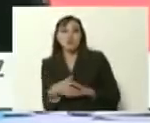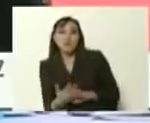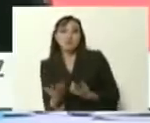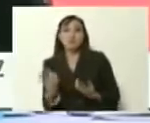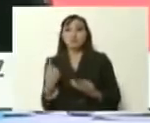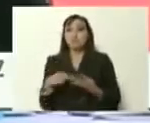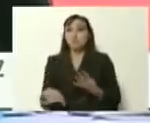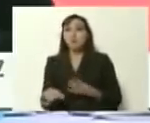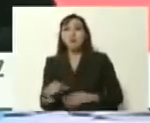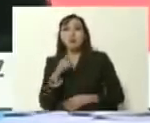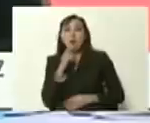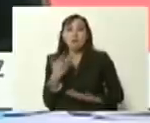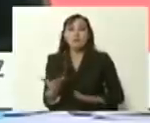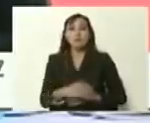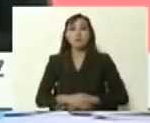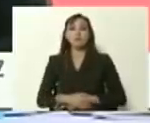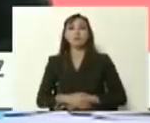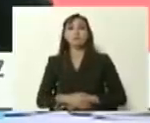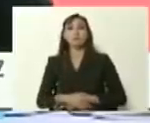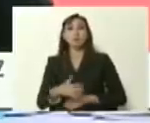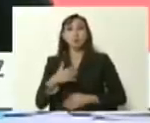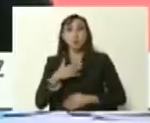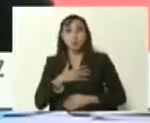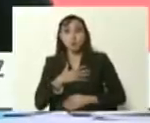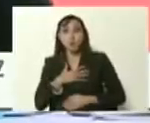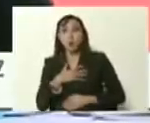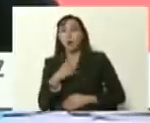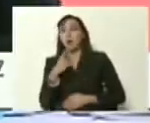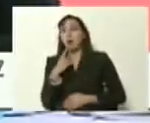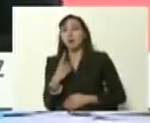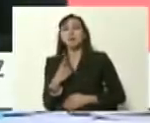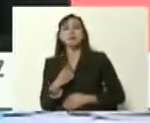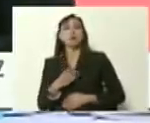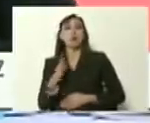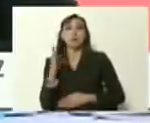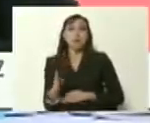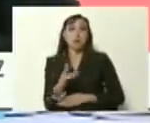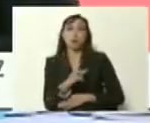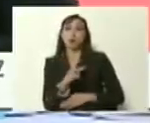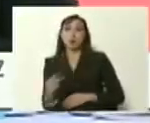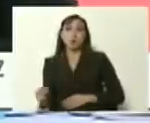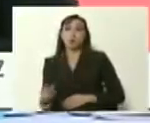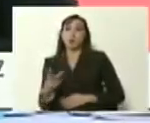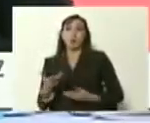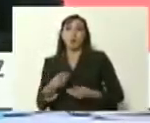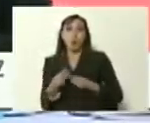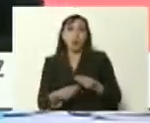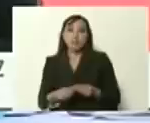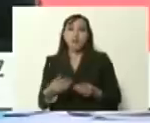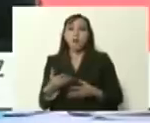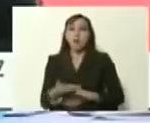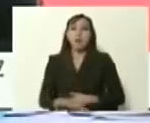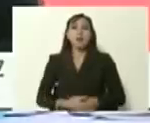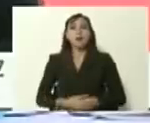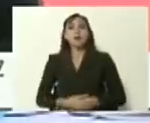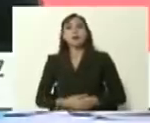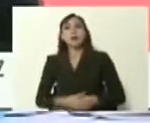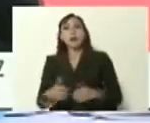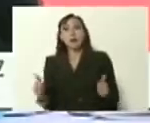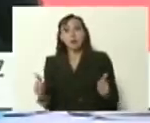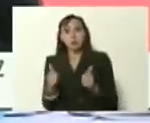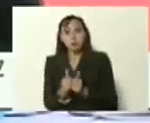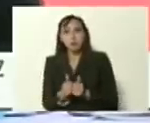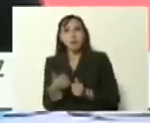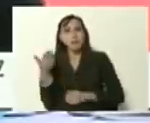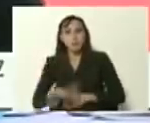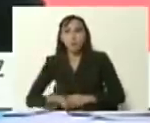otro. No le estoy restando fuerza a las cosas que nos separaron. Fueron